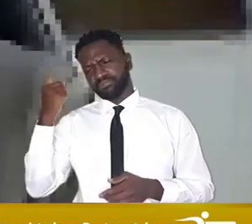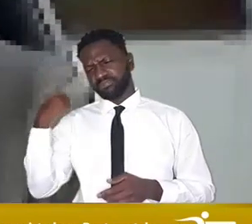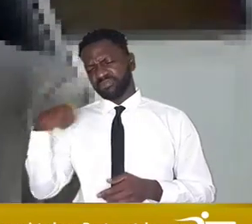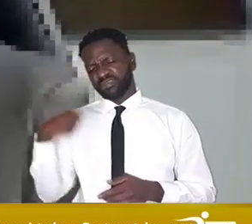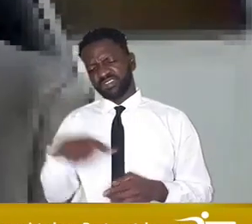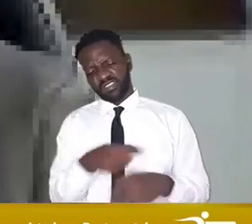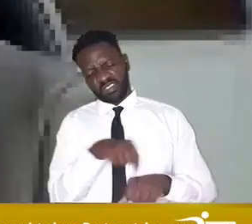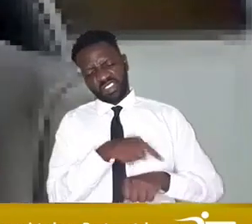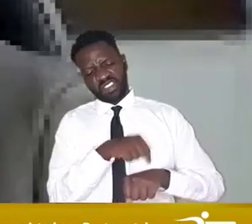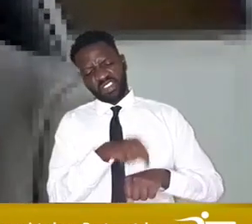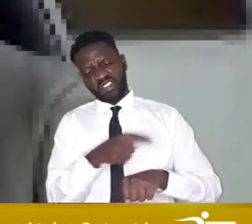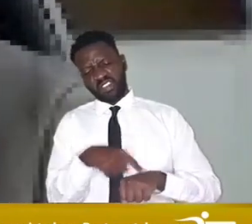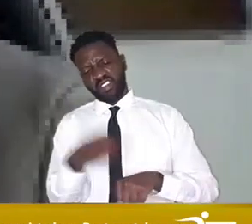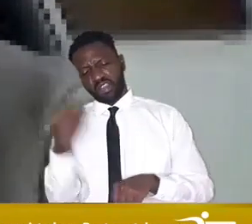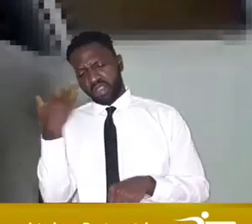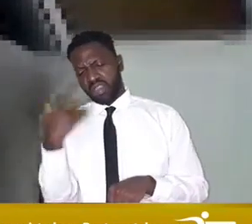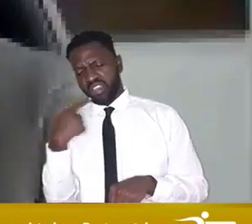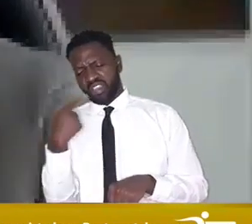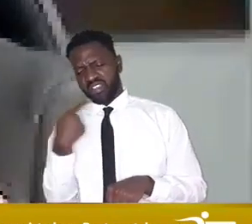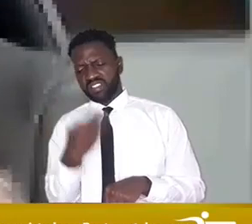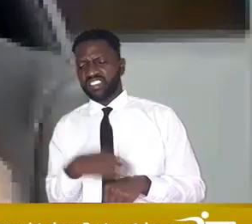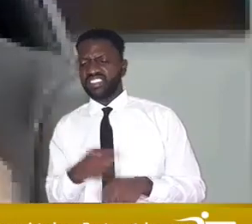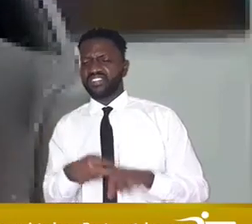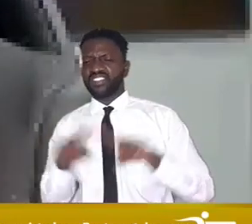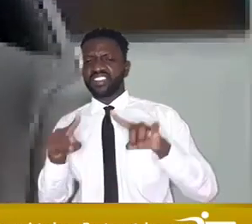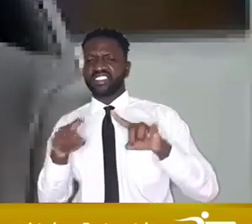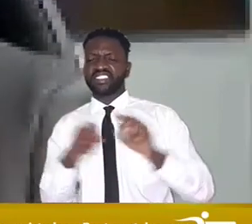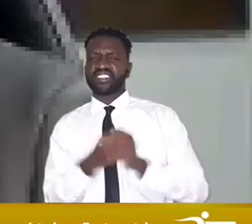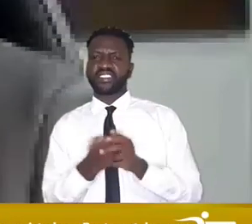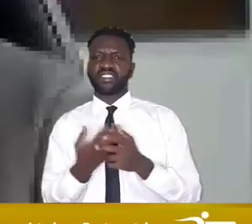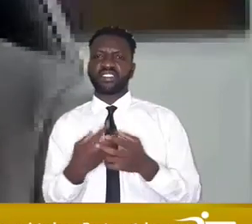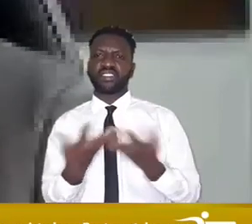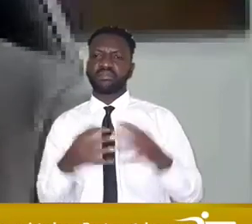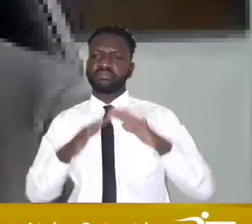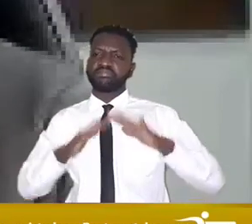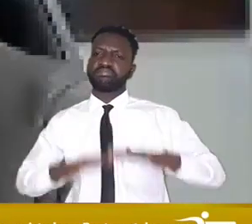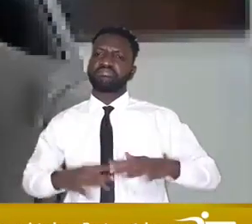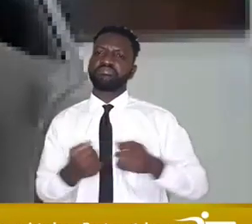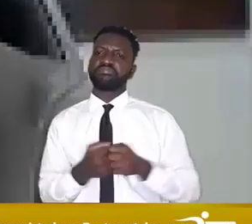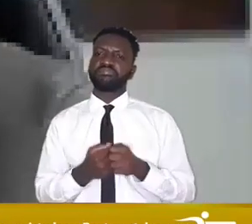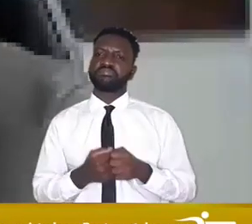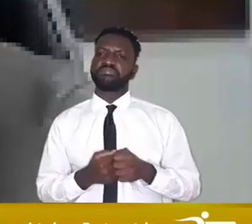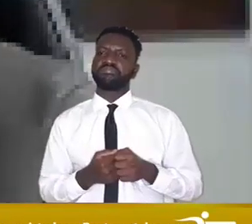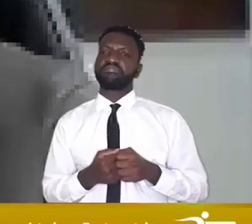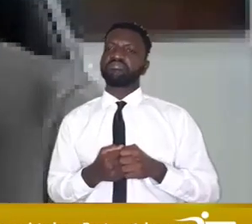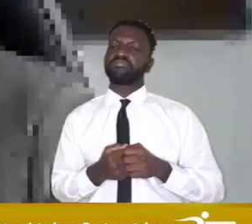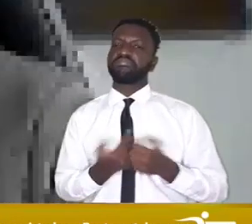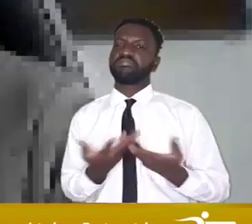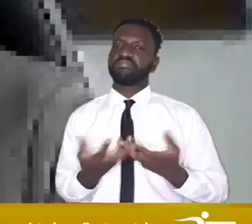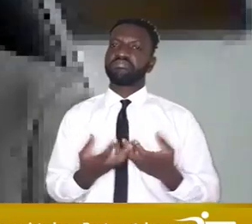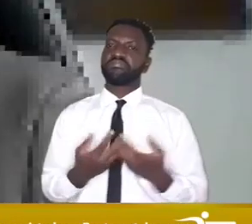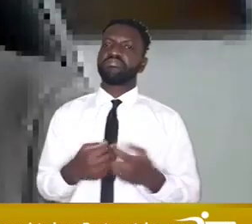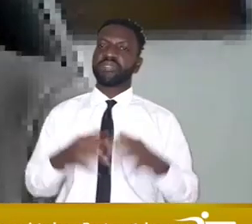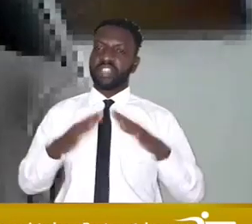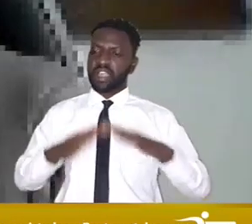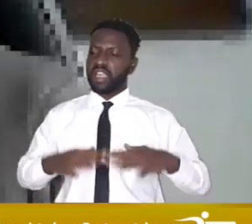día distinto, día de tranquilidad, de descanso en el